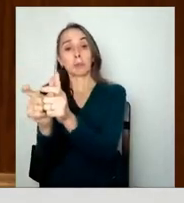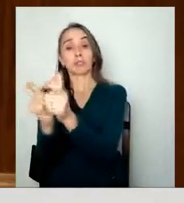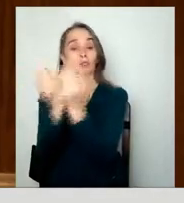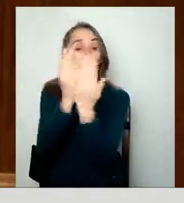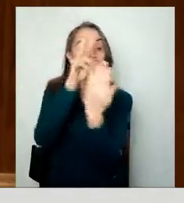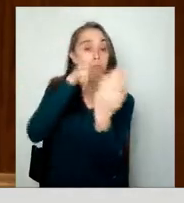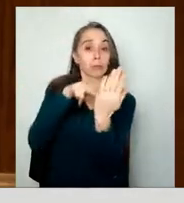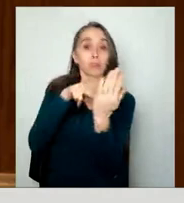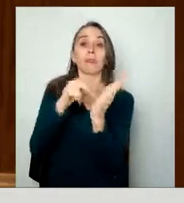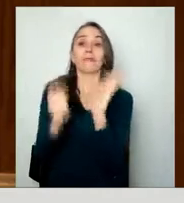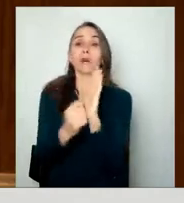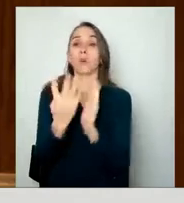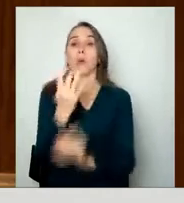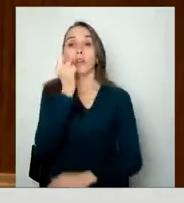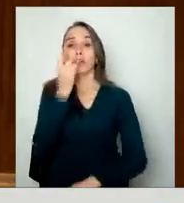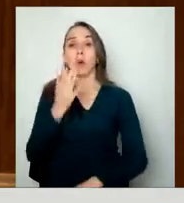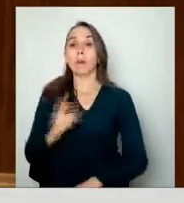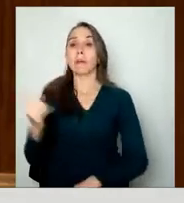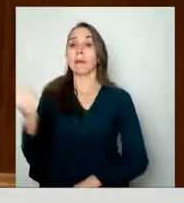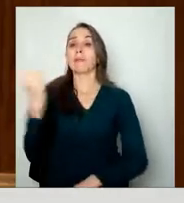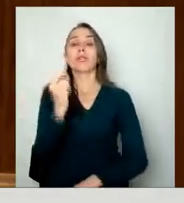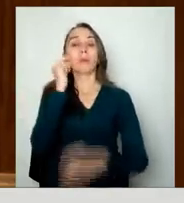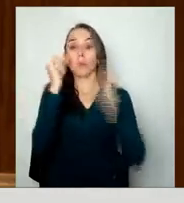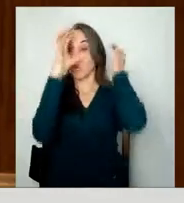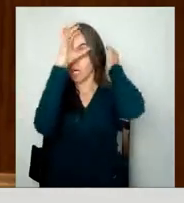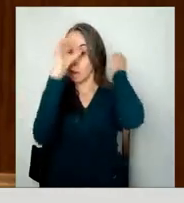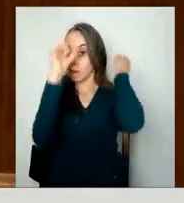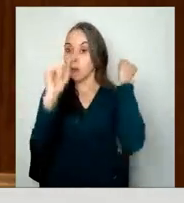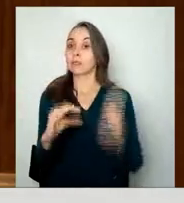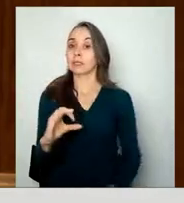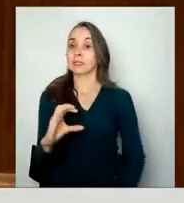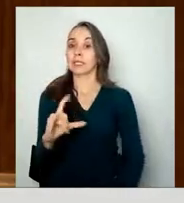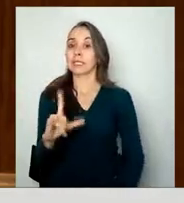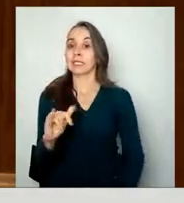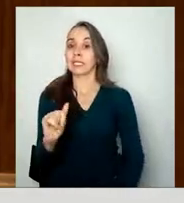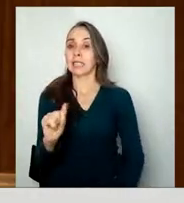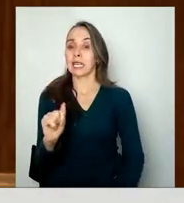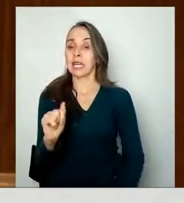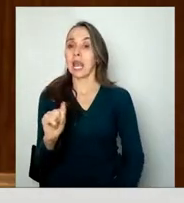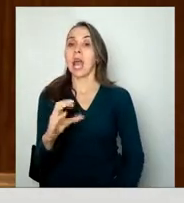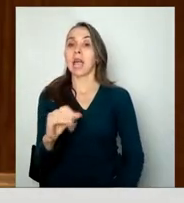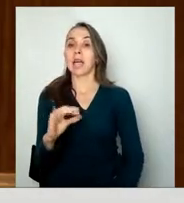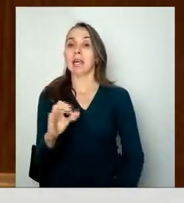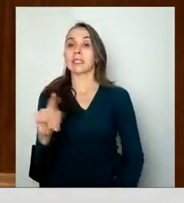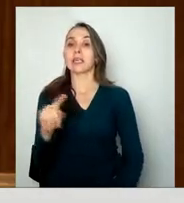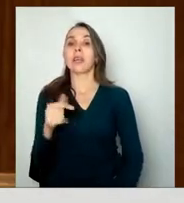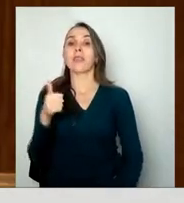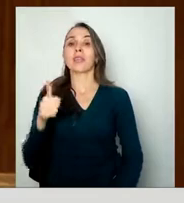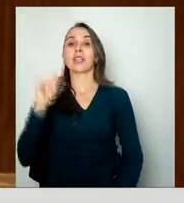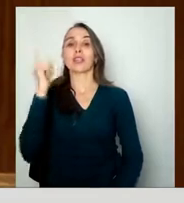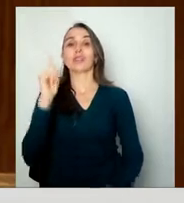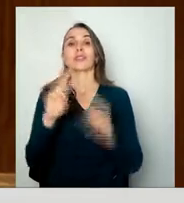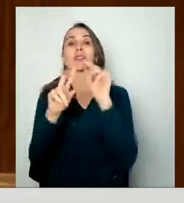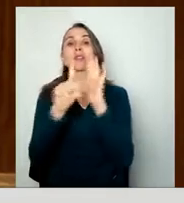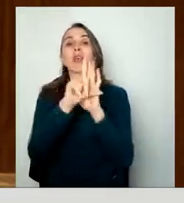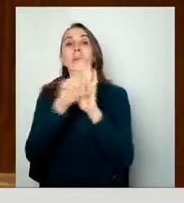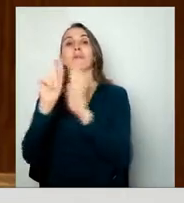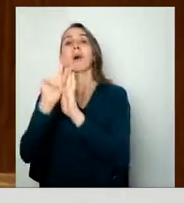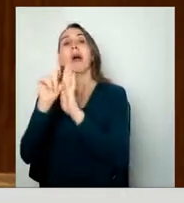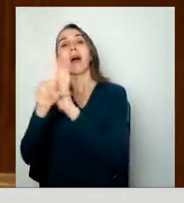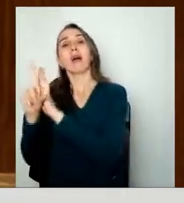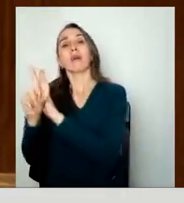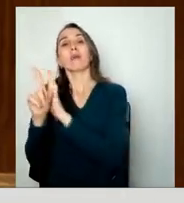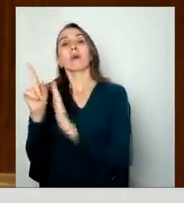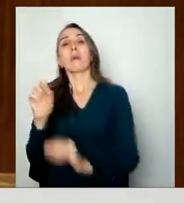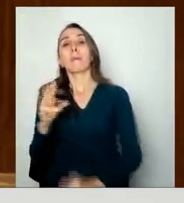4 de abril en curso a la embajadora la señora Cecilia Cáceres Navarrete directora general de asuntos jurídicos y al Señor Pedro ortus armeza